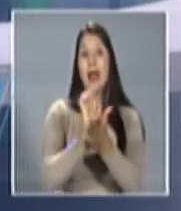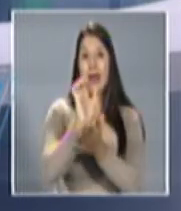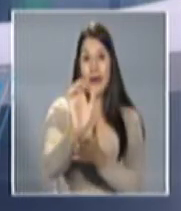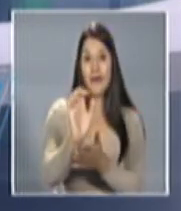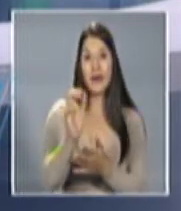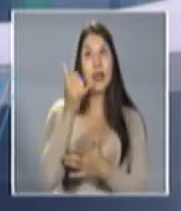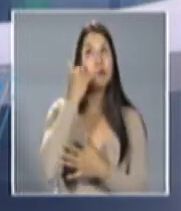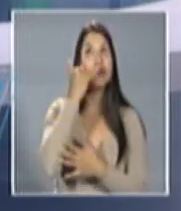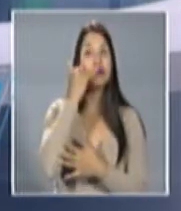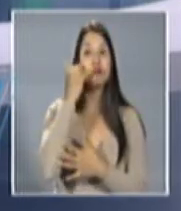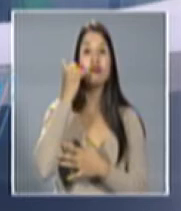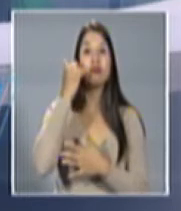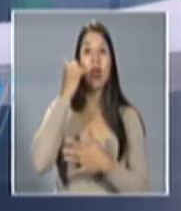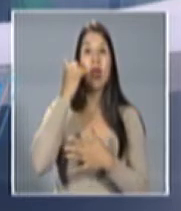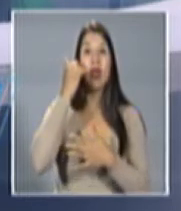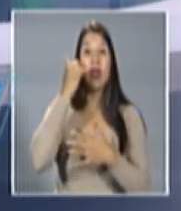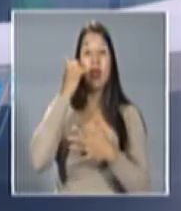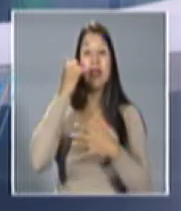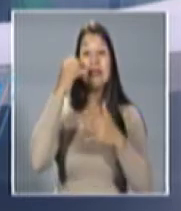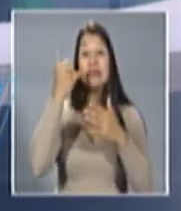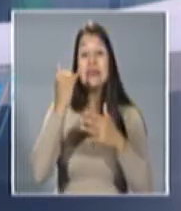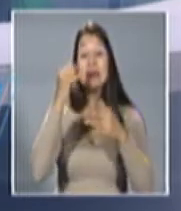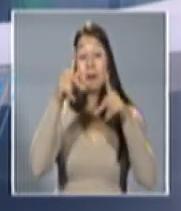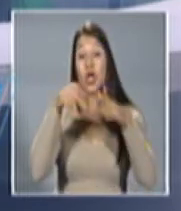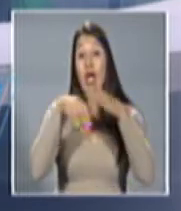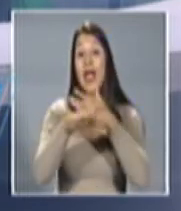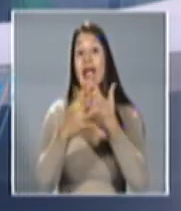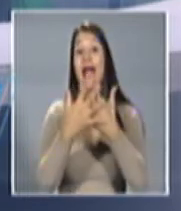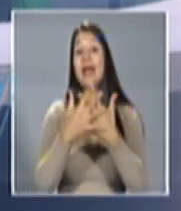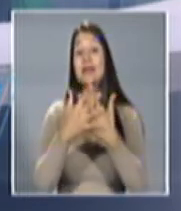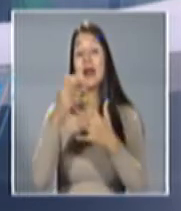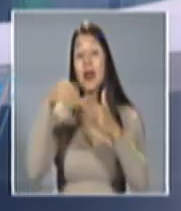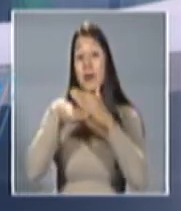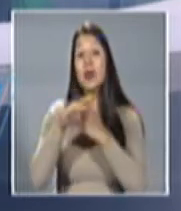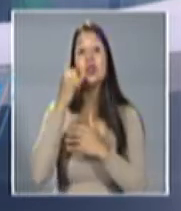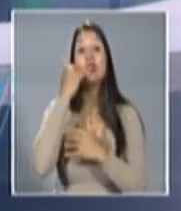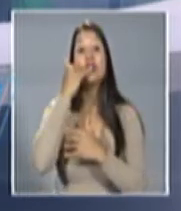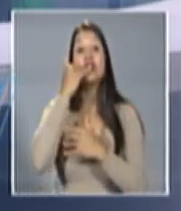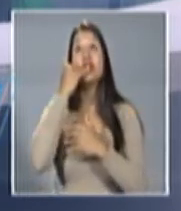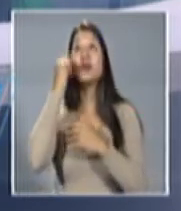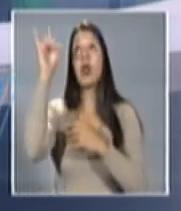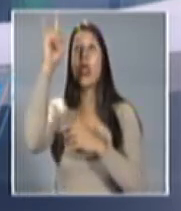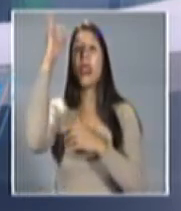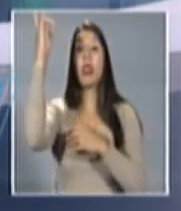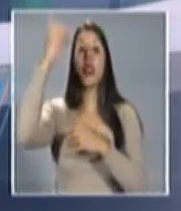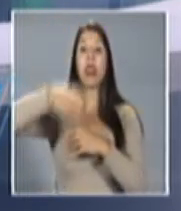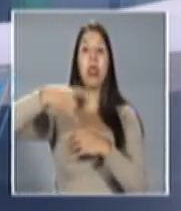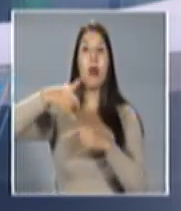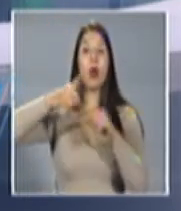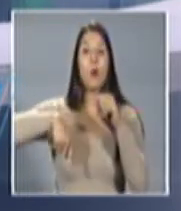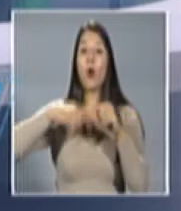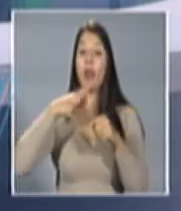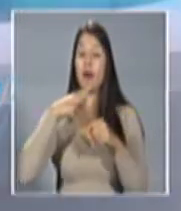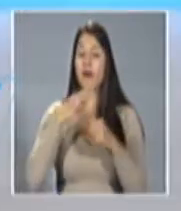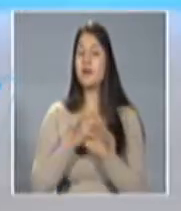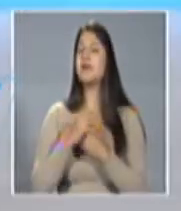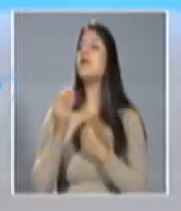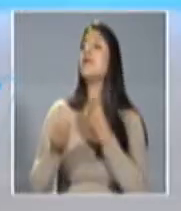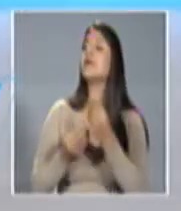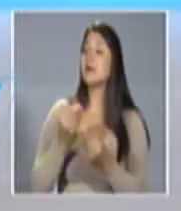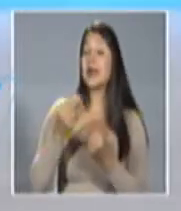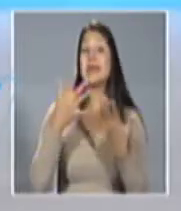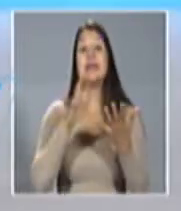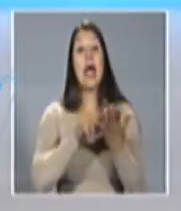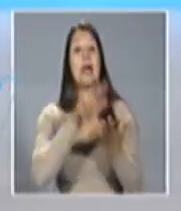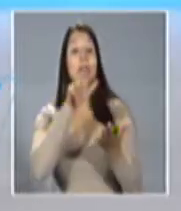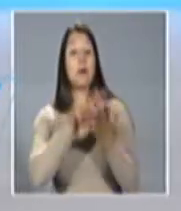que con eso se cometen delitos. ¿Qué leyes actuales podrían mejorar también o funcionar como herramientas para combatir todo Bueno, esto? se aprobó una que ya fue